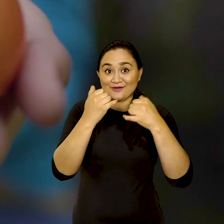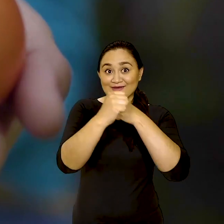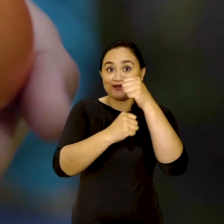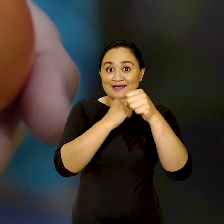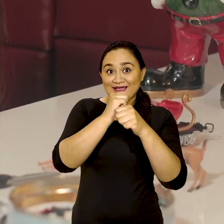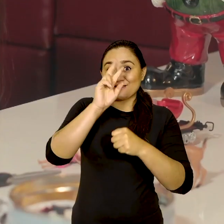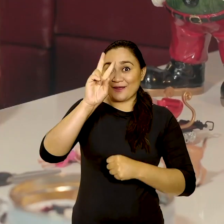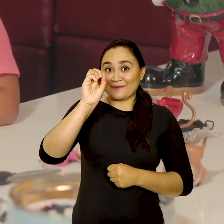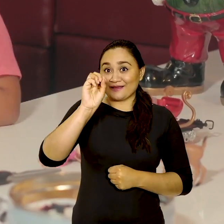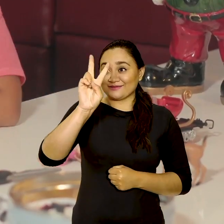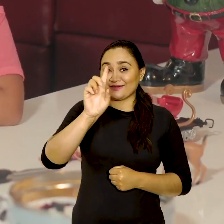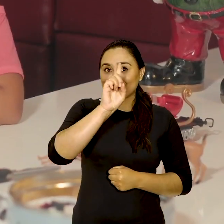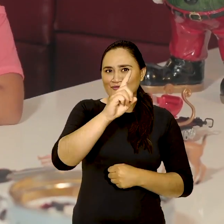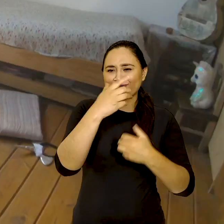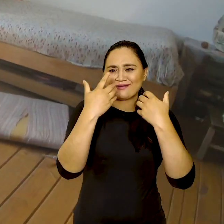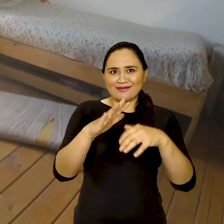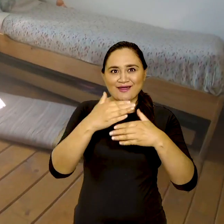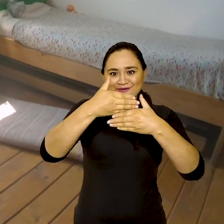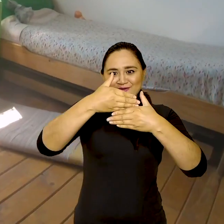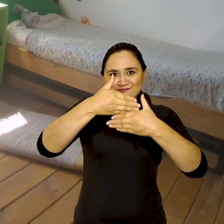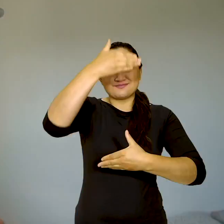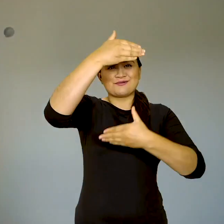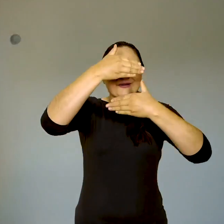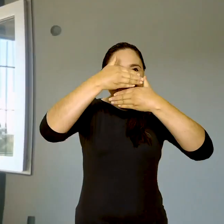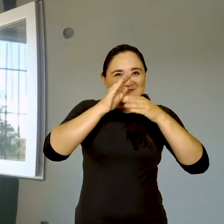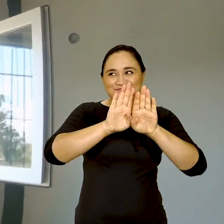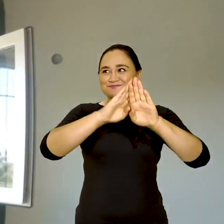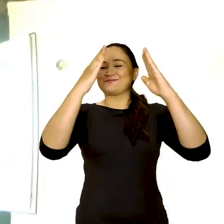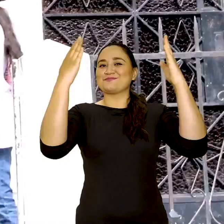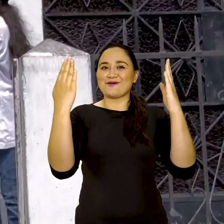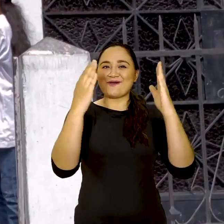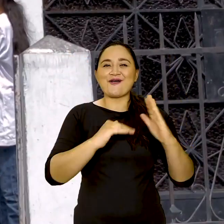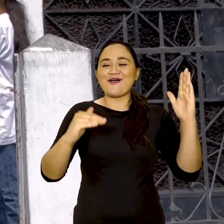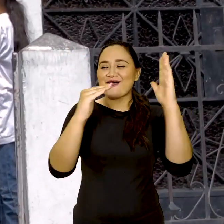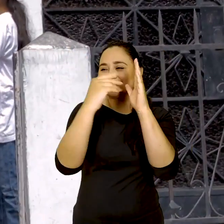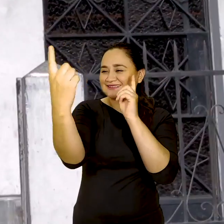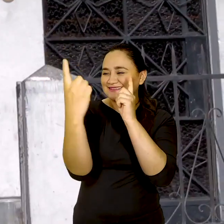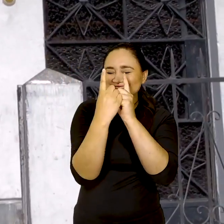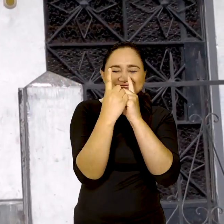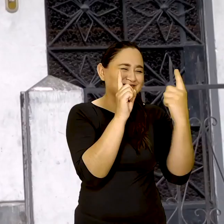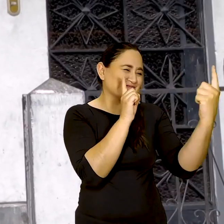En el 2021, llegó el tiempo de abrir las ventanas para volver a encontrarnos.